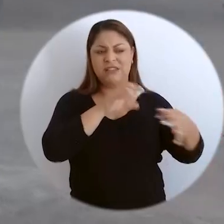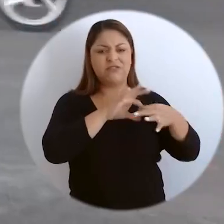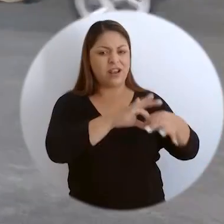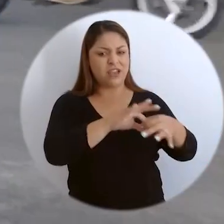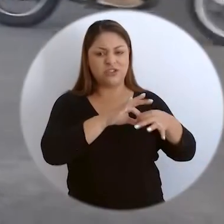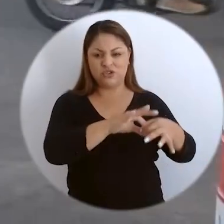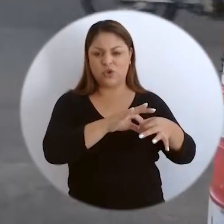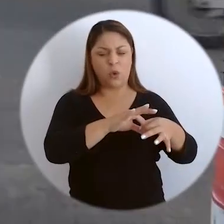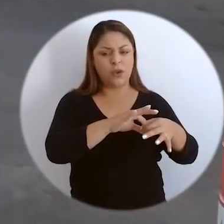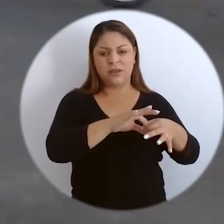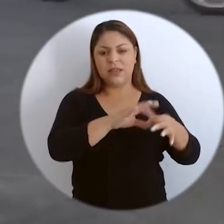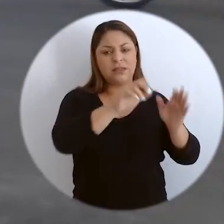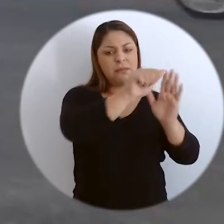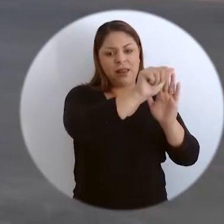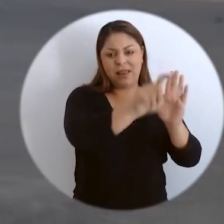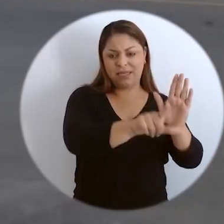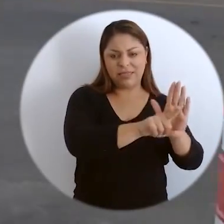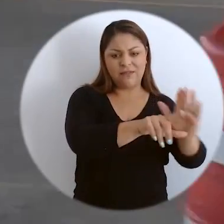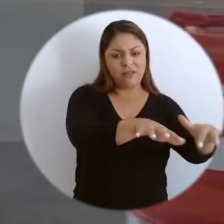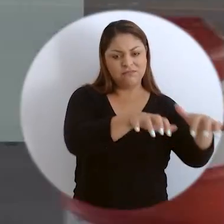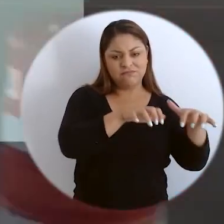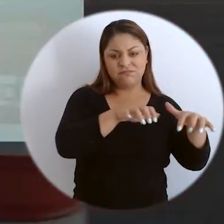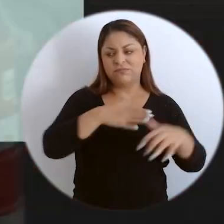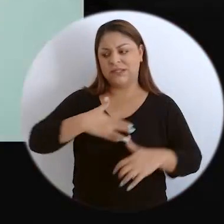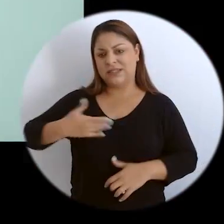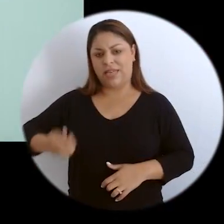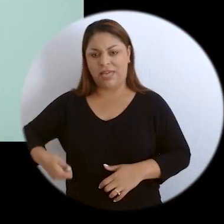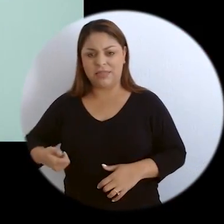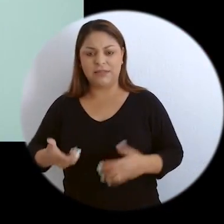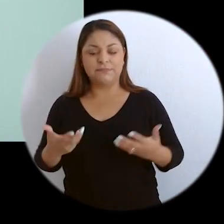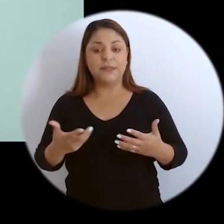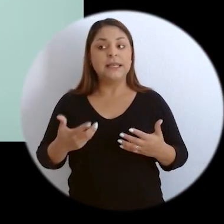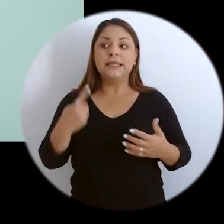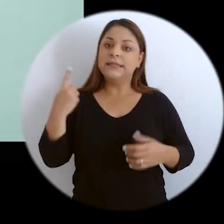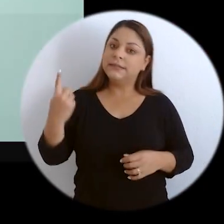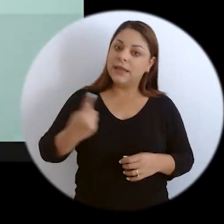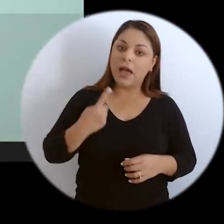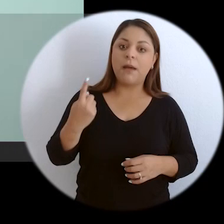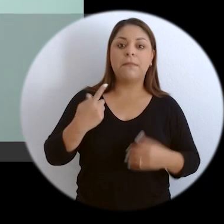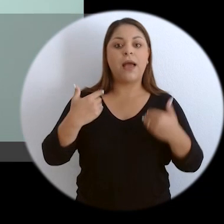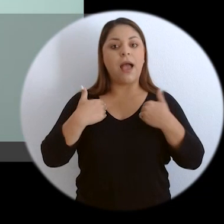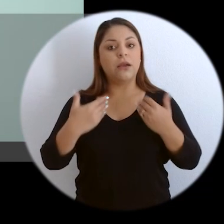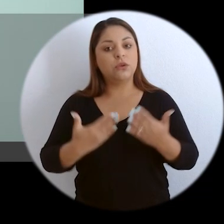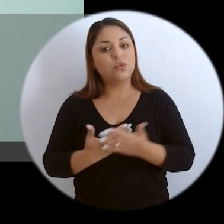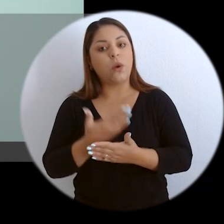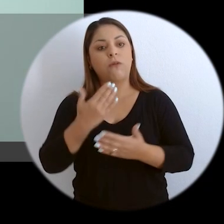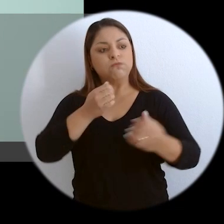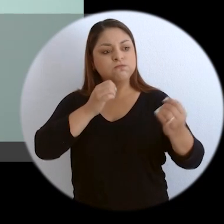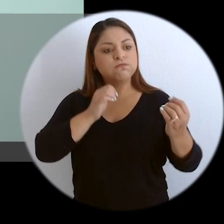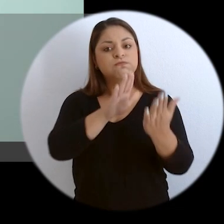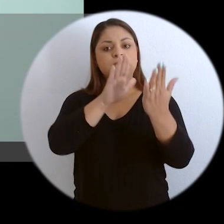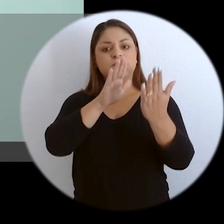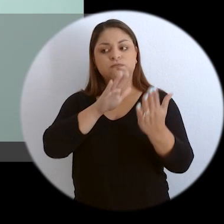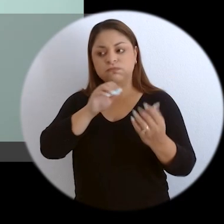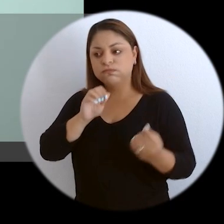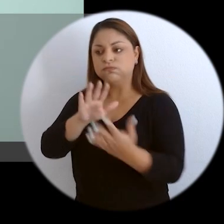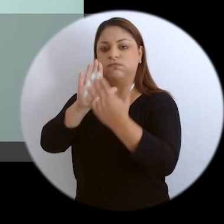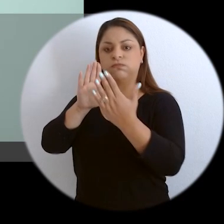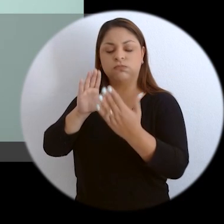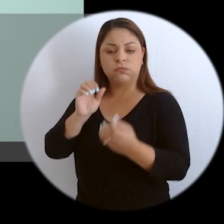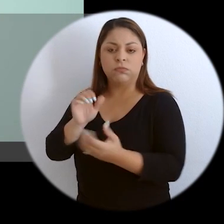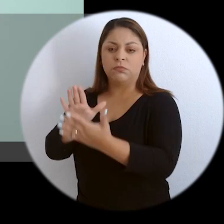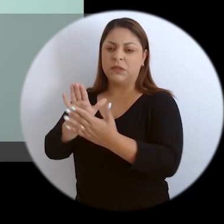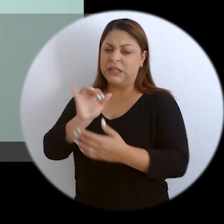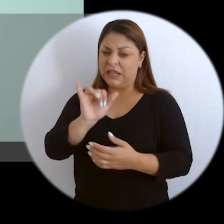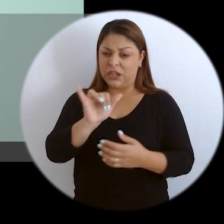Contraloría General de la República, con el Poder Judicial, con la prensa que yo le decía, con los propios diputados, lo cual